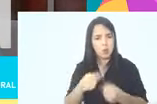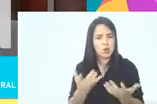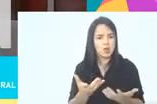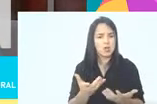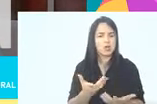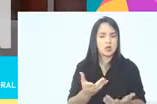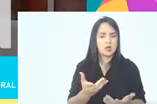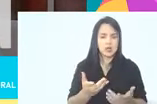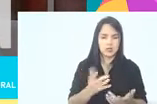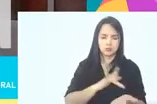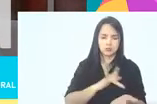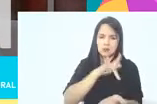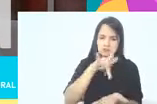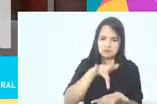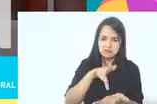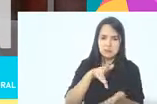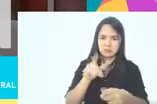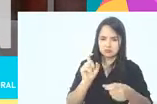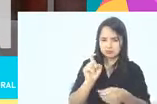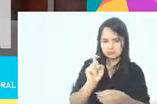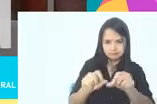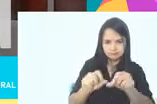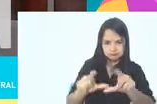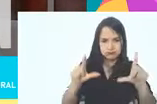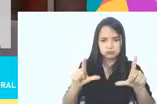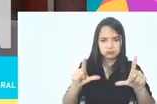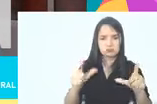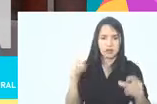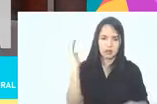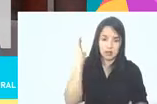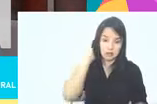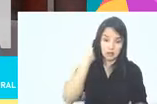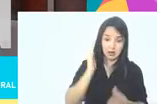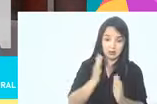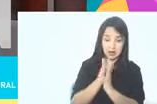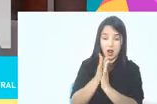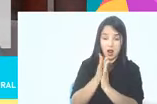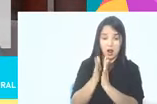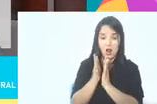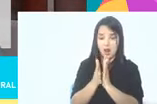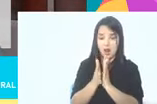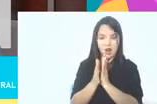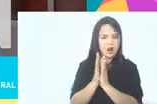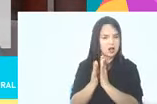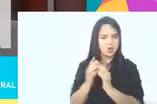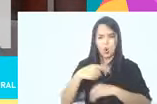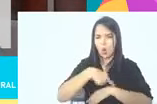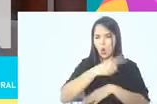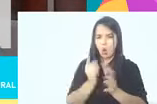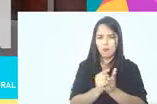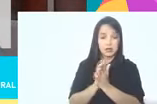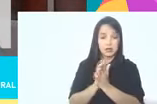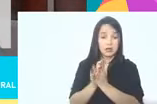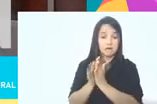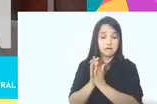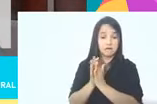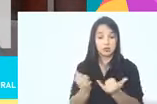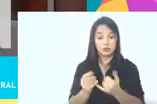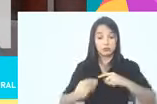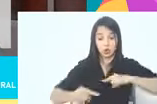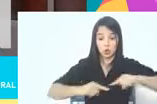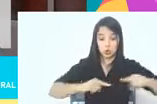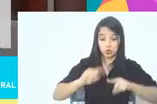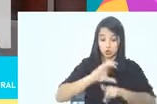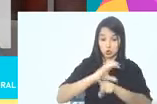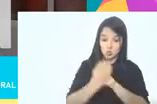los clanes, pero es muy importante esa experiencia, sobre todo en municipios pequeños como los Córdoba, que es más fácil replicar